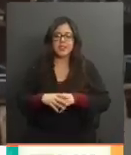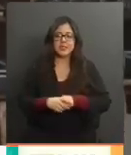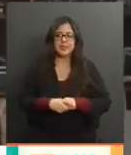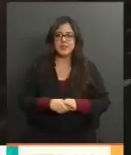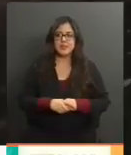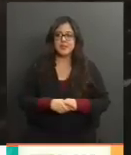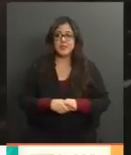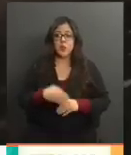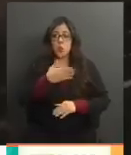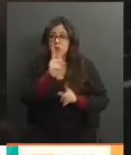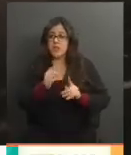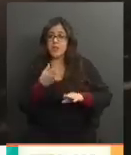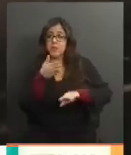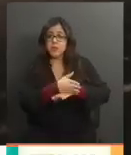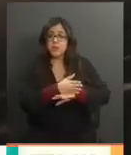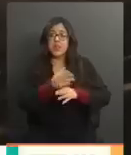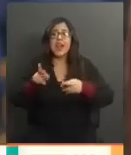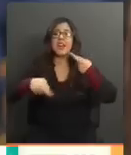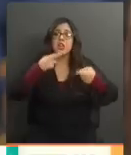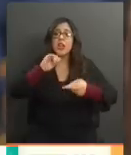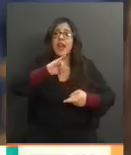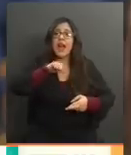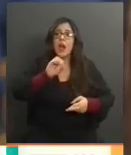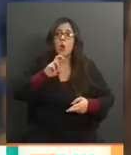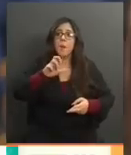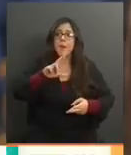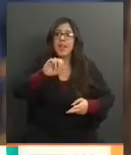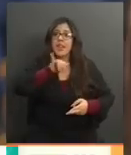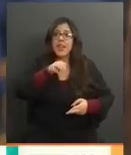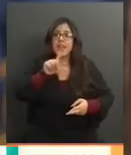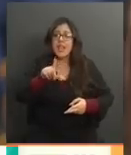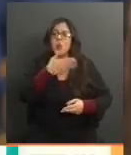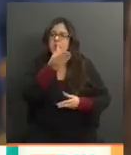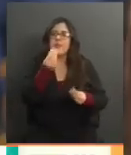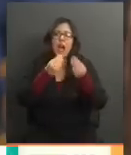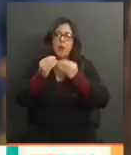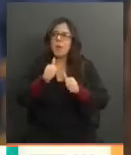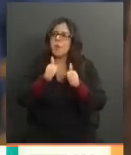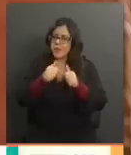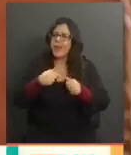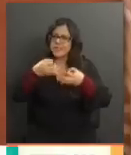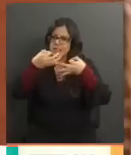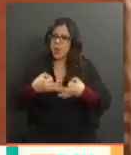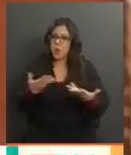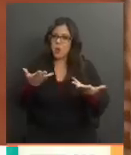Hay que ir al restaurante Ajo Perejil Chimbarongo porque van a comer muy bien, se lo aseguro.